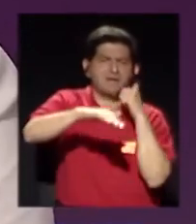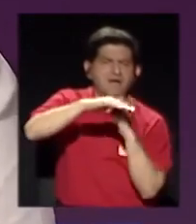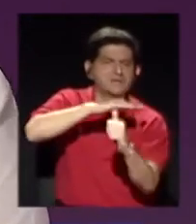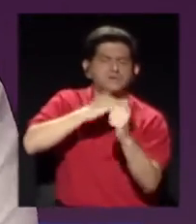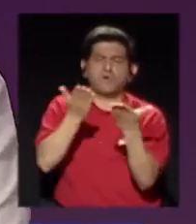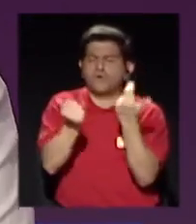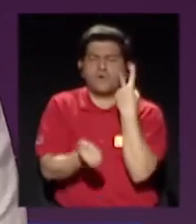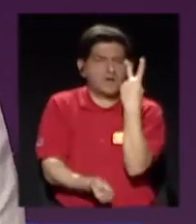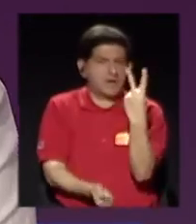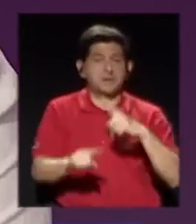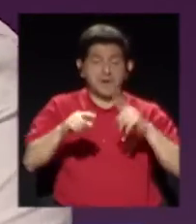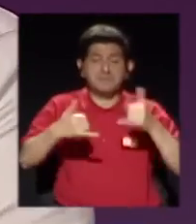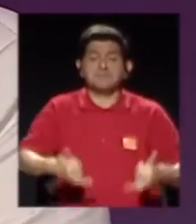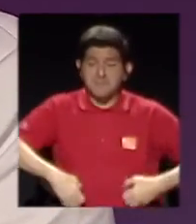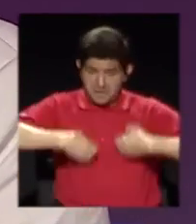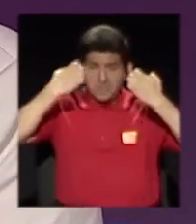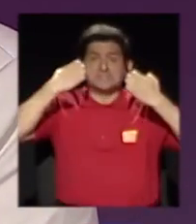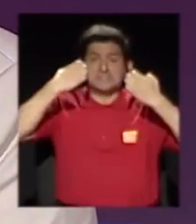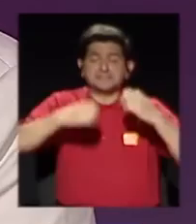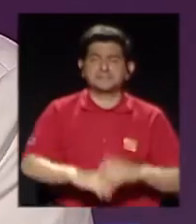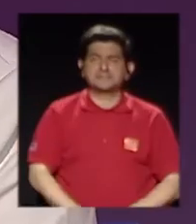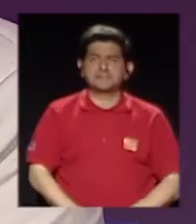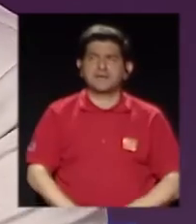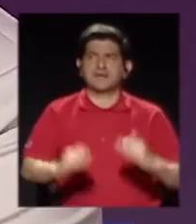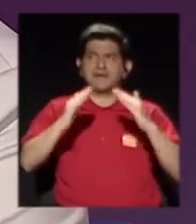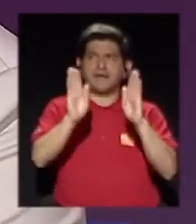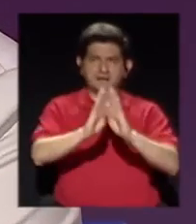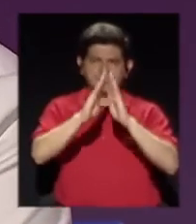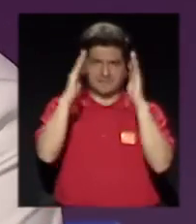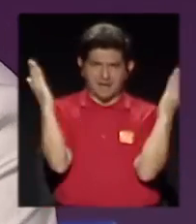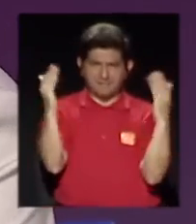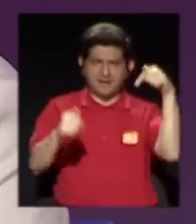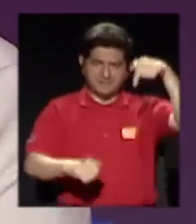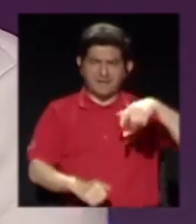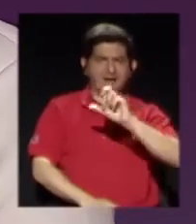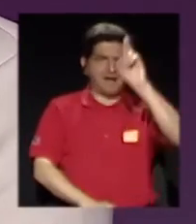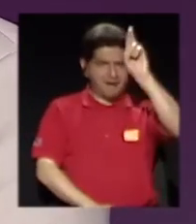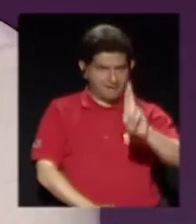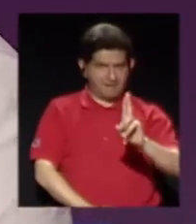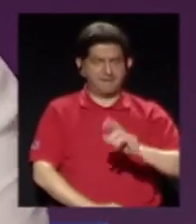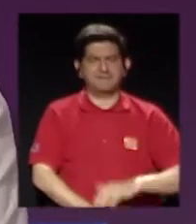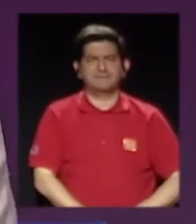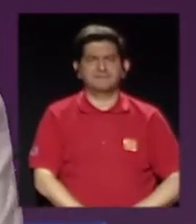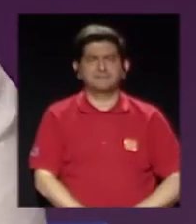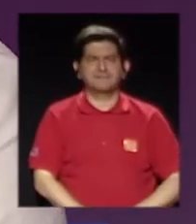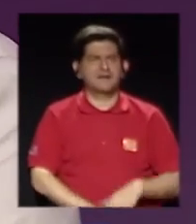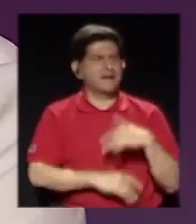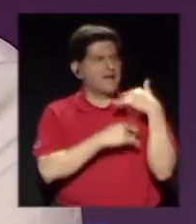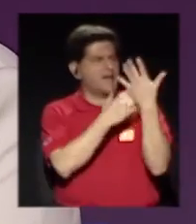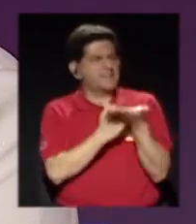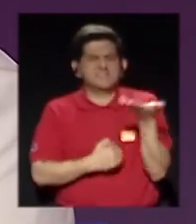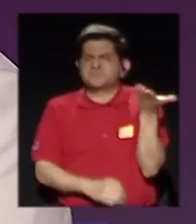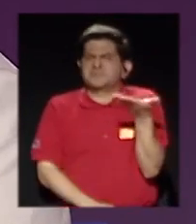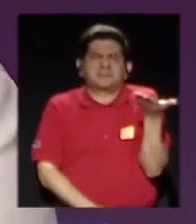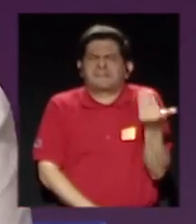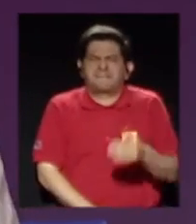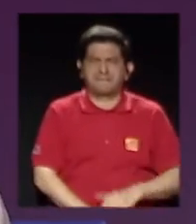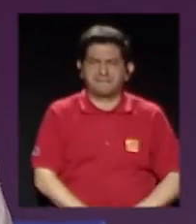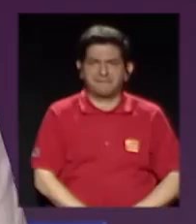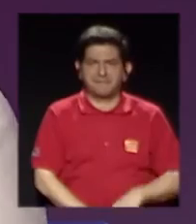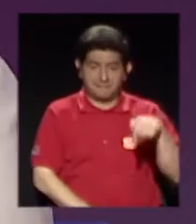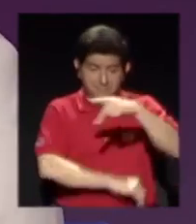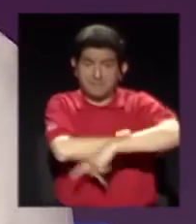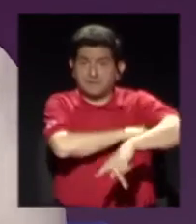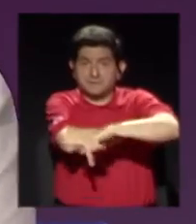que no la hemos querido ver todo está pero estando casa abierta en en costa rica a ver qué es lo que se esperaría como